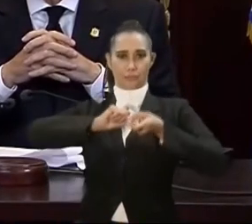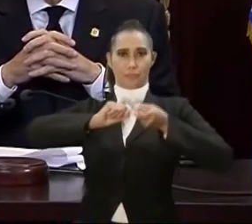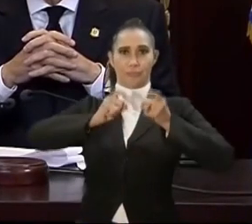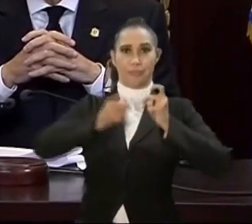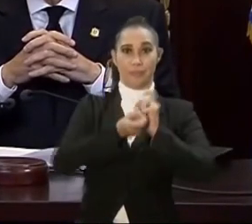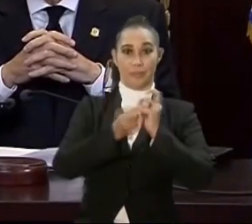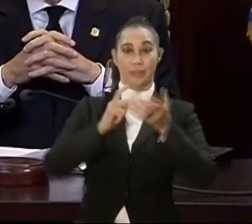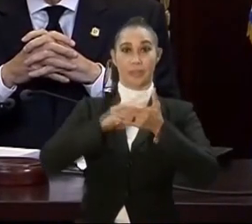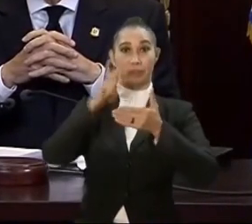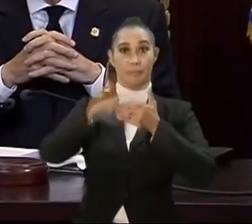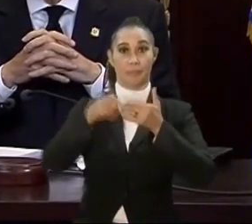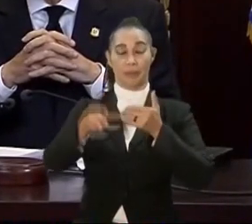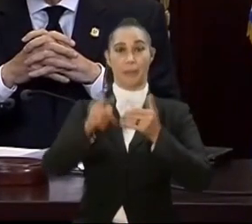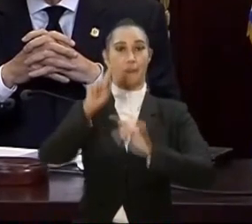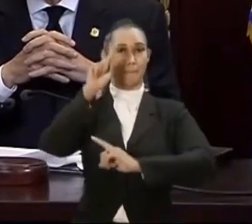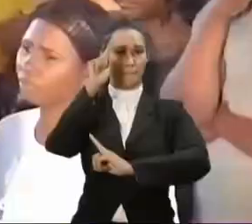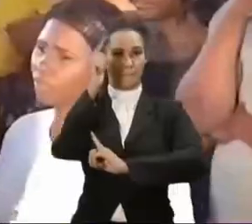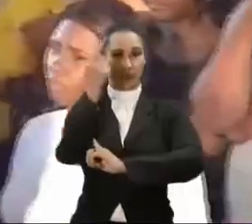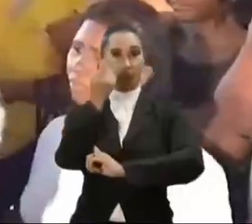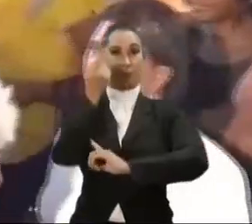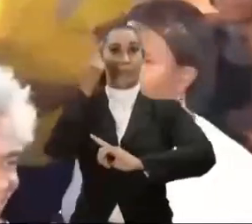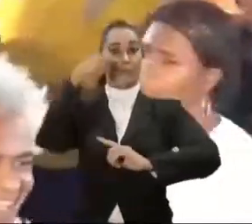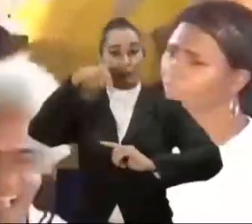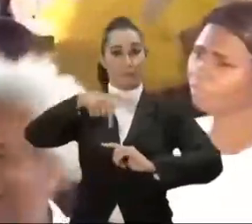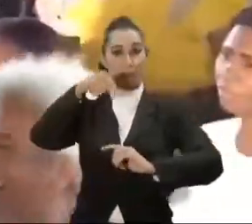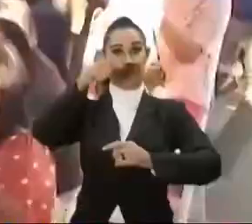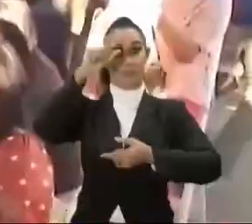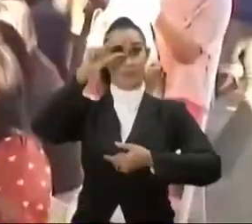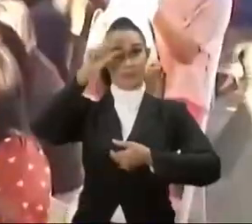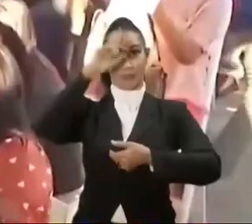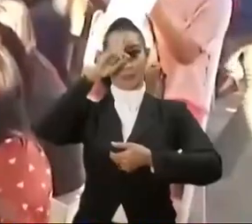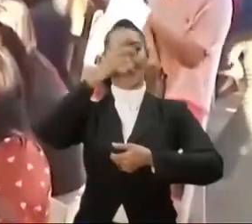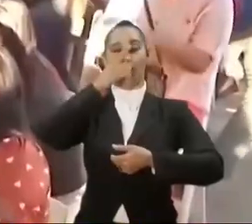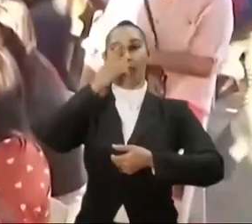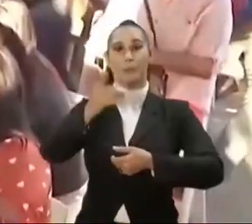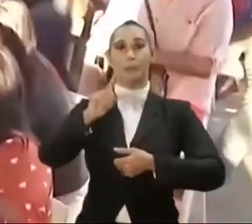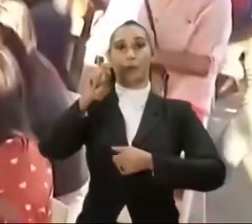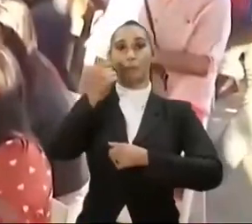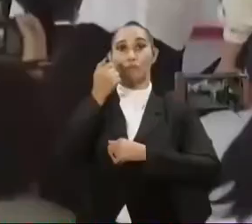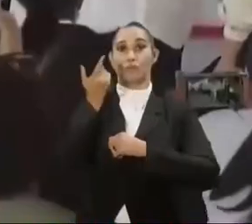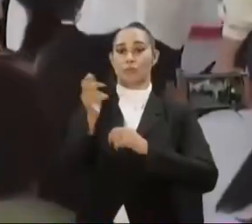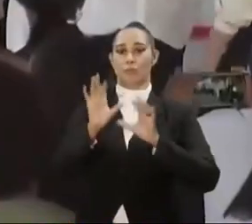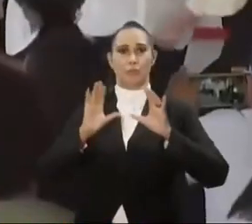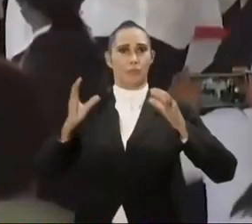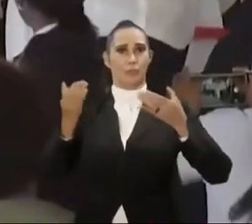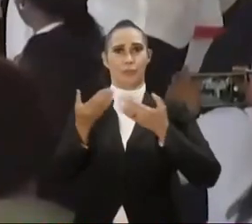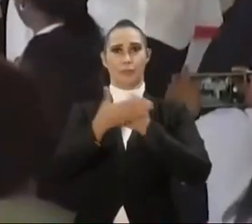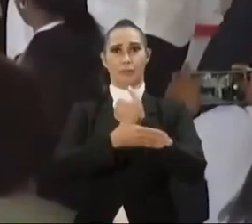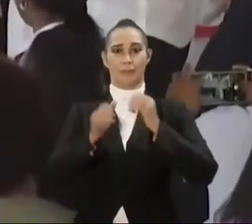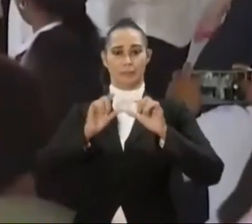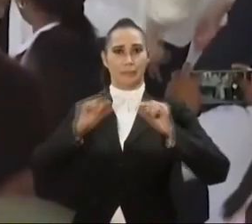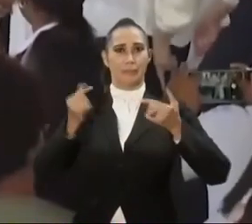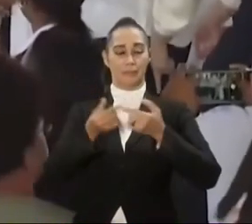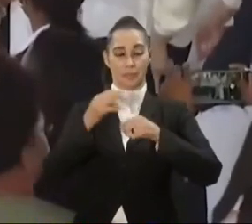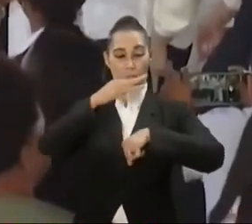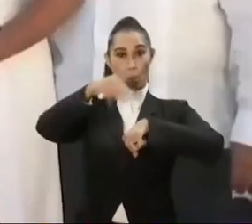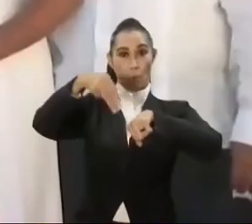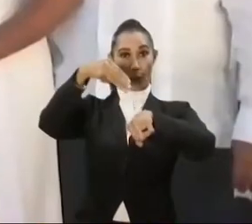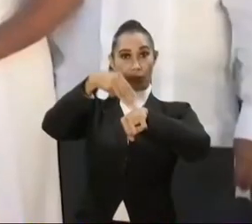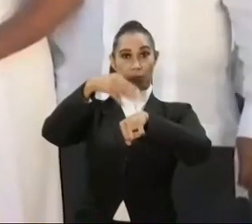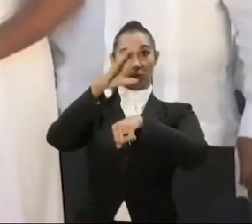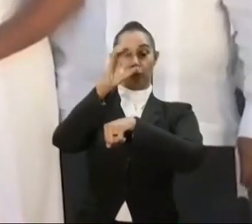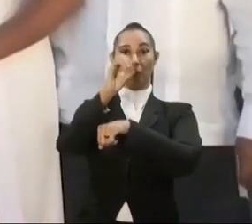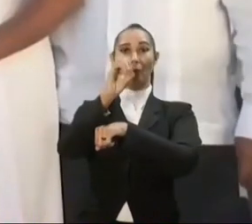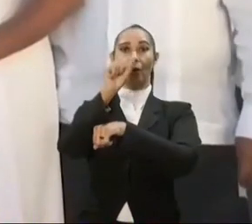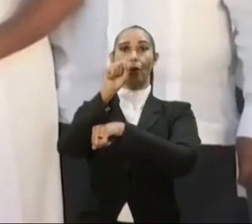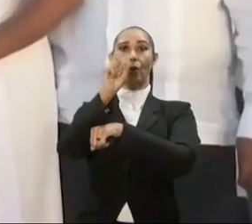de este plan, por primera vez en la historia de la República Dominicana, un pueblo completo, el municipio de